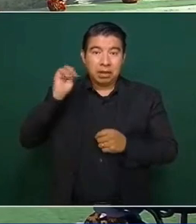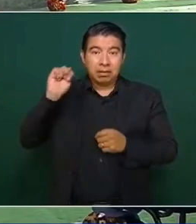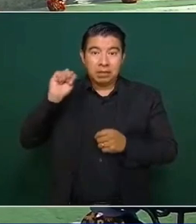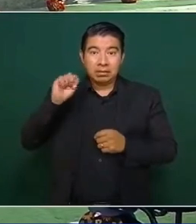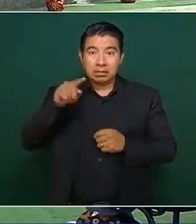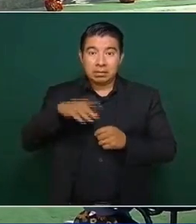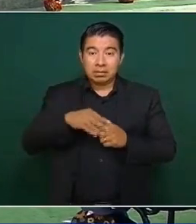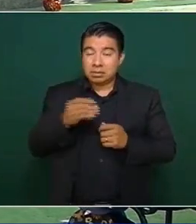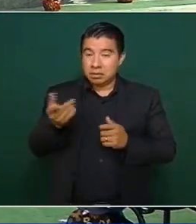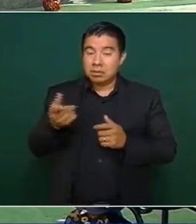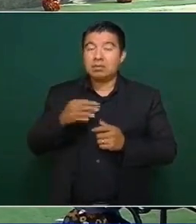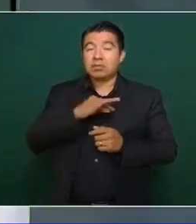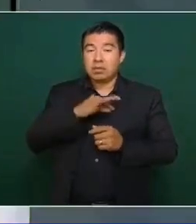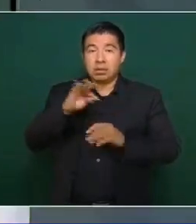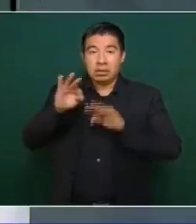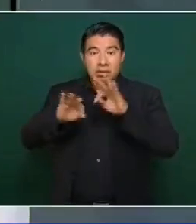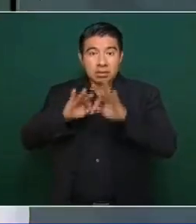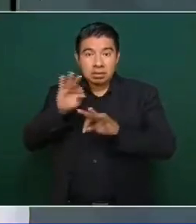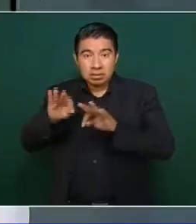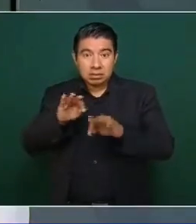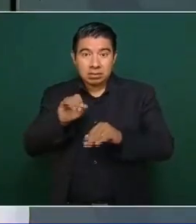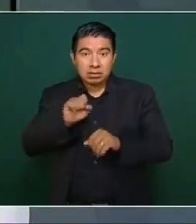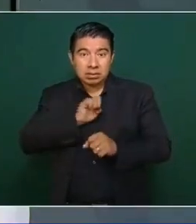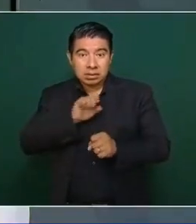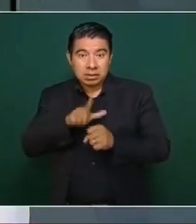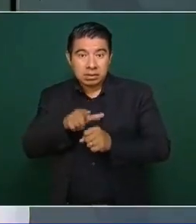ha dado mucho a la nación.